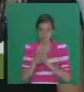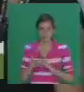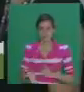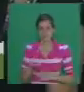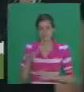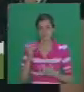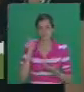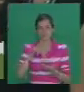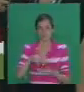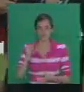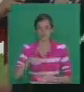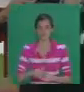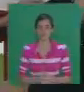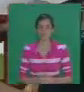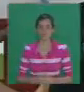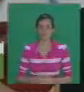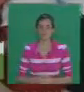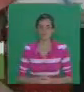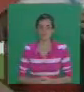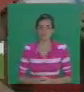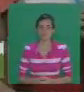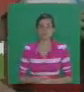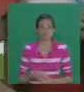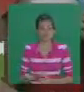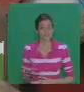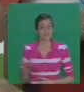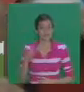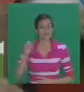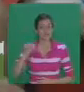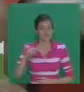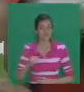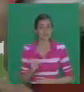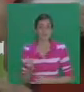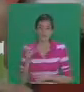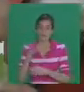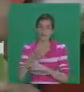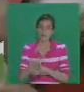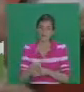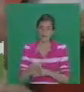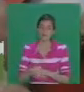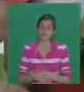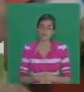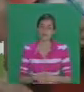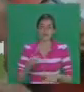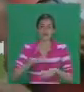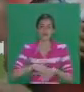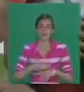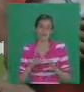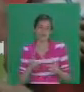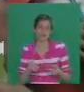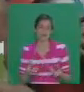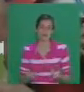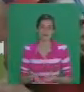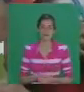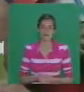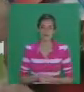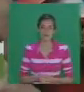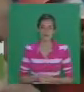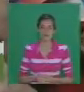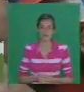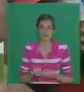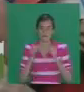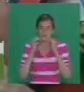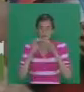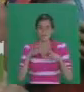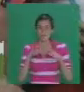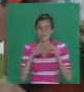de acudir acá. Es muy importante que se acuda y porque, bueno, este es un